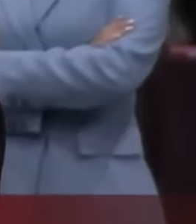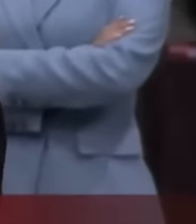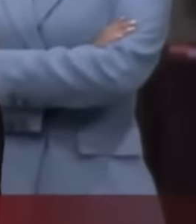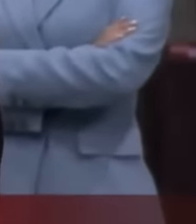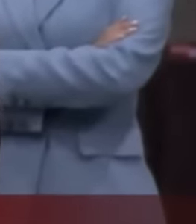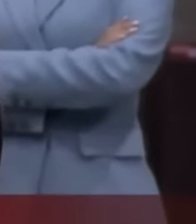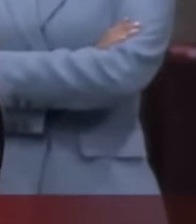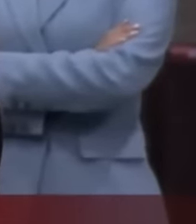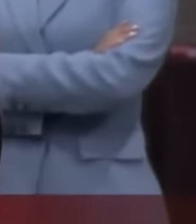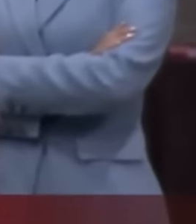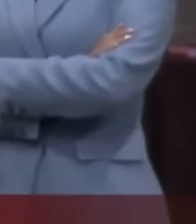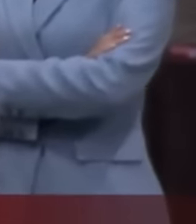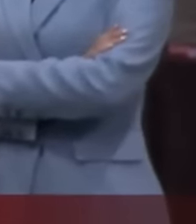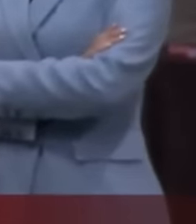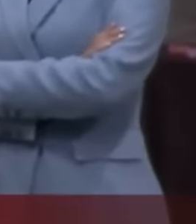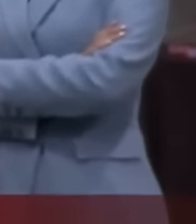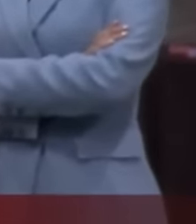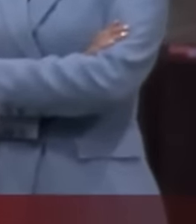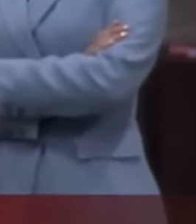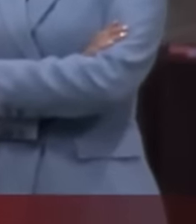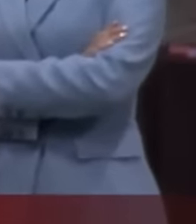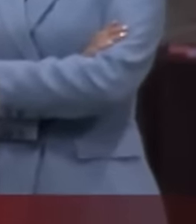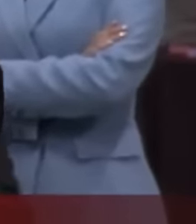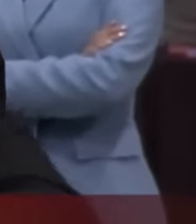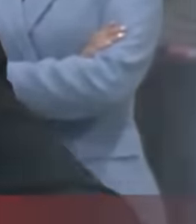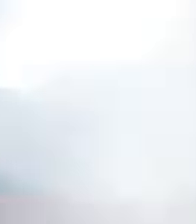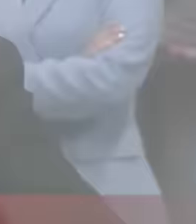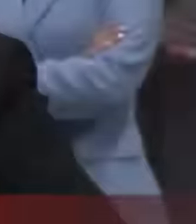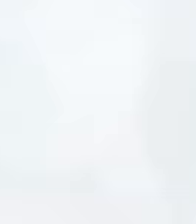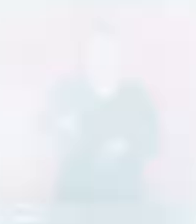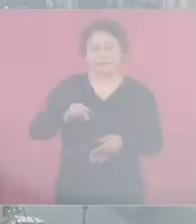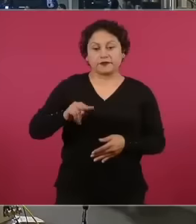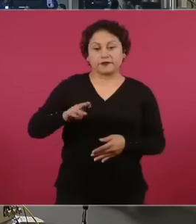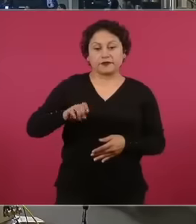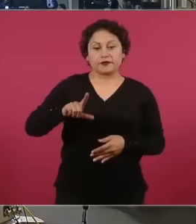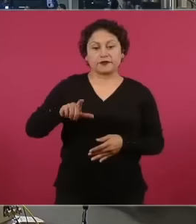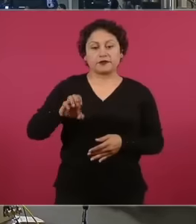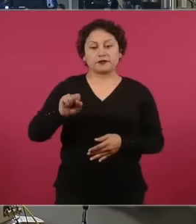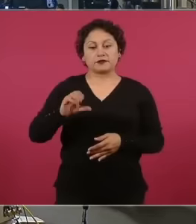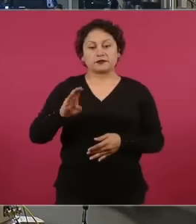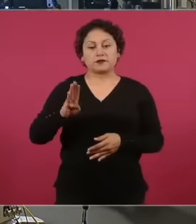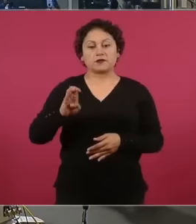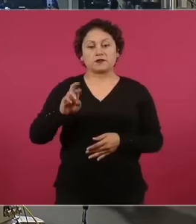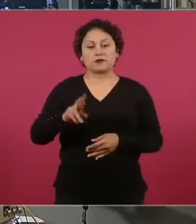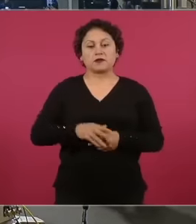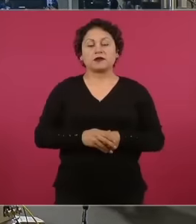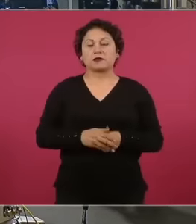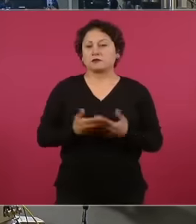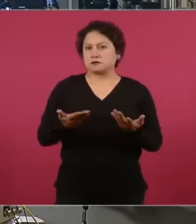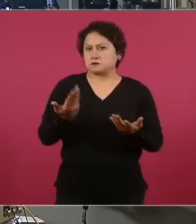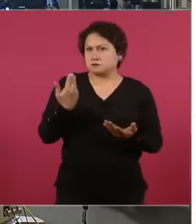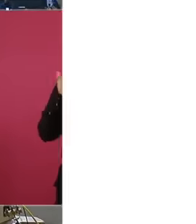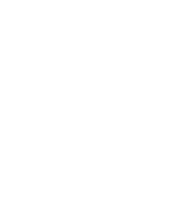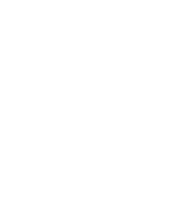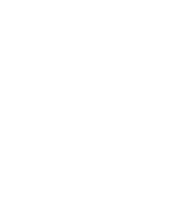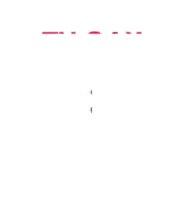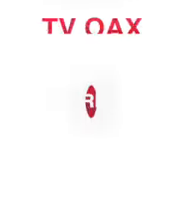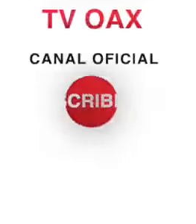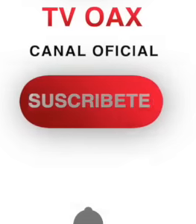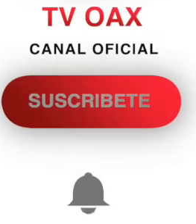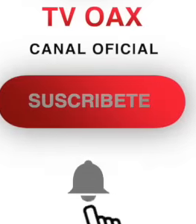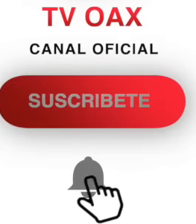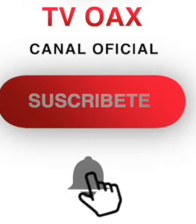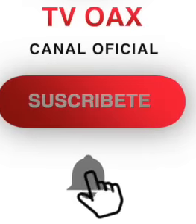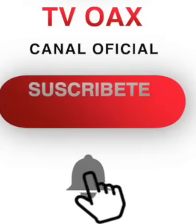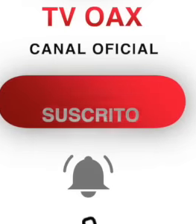sello de todos sus gobiernos. Ya lo adelantaban, esta madrugada, hace apenas unas horas, se aprobó en lo